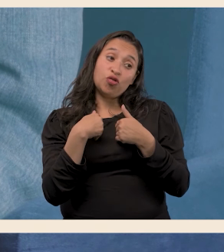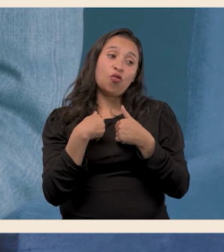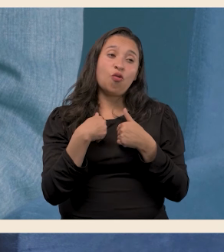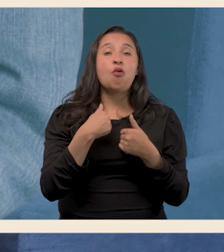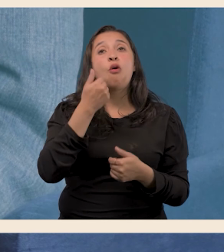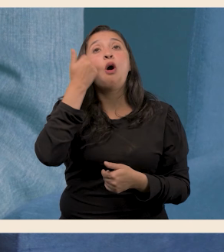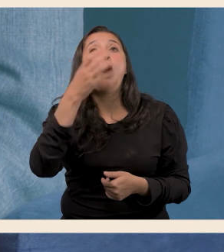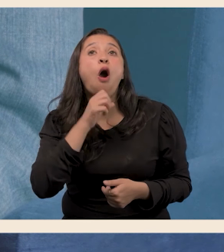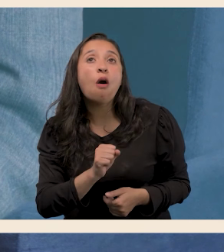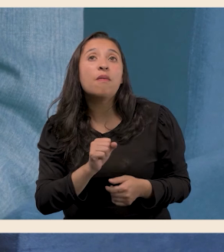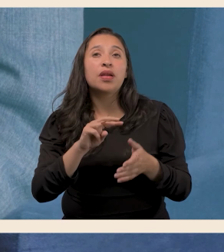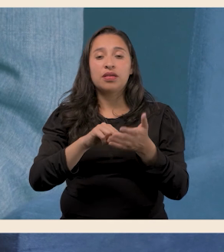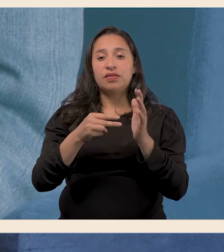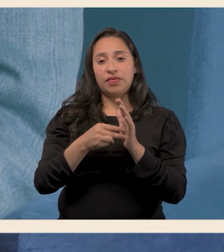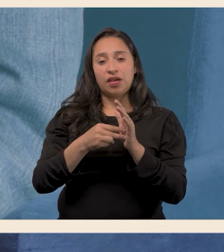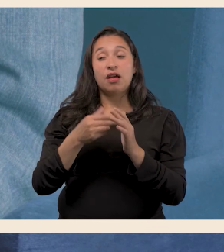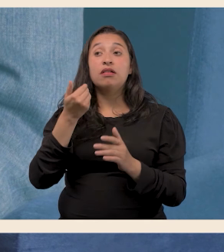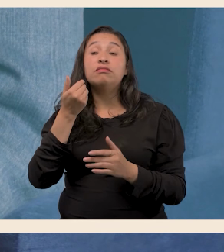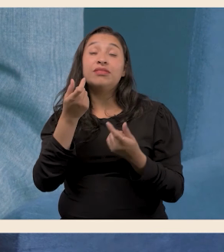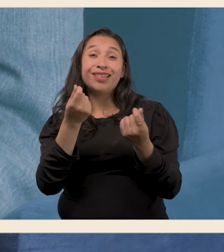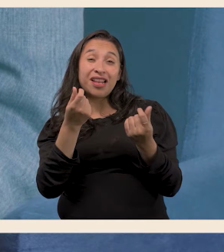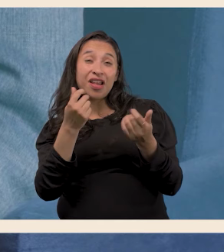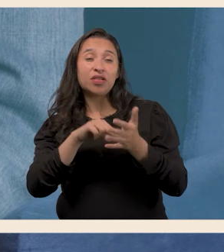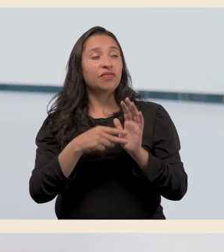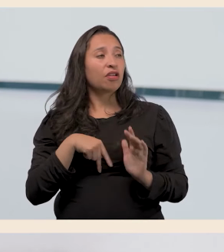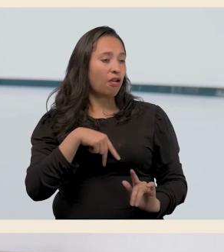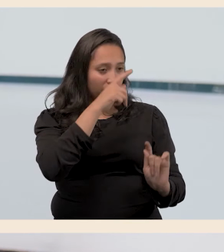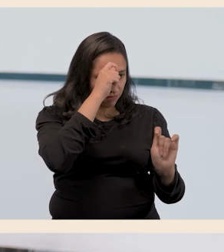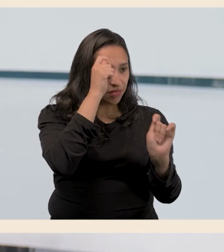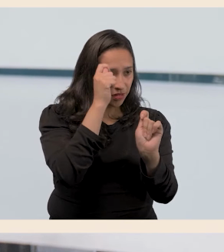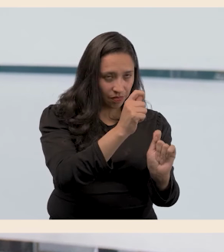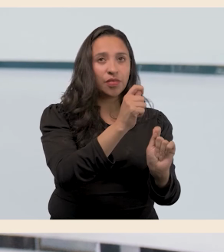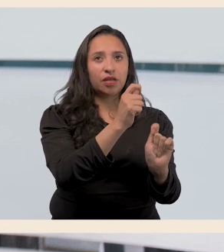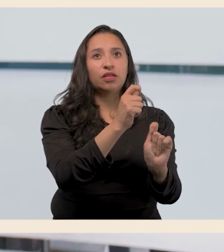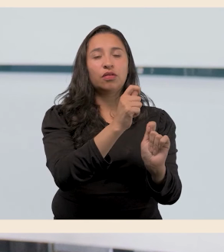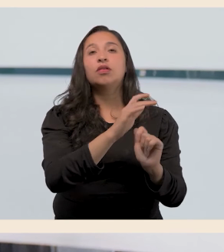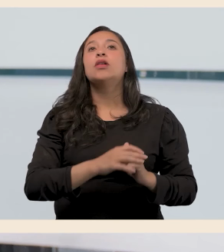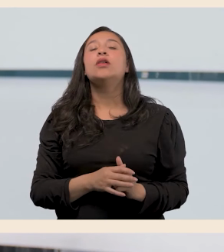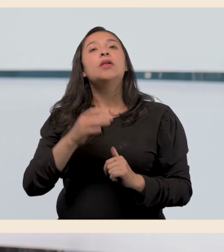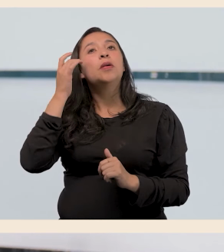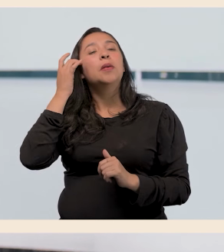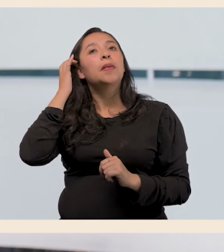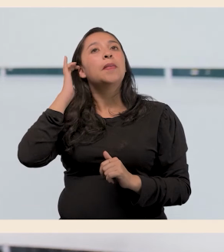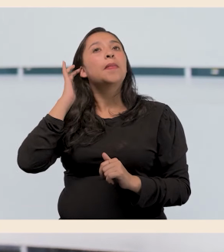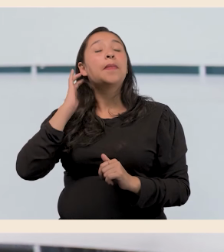lo miran bien y es un don, un doctor. Cuando